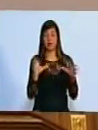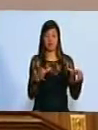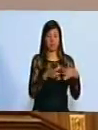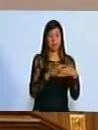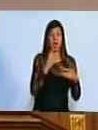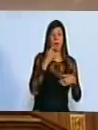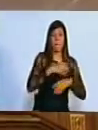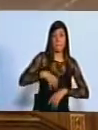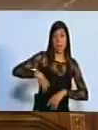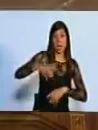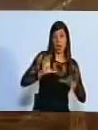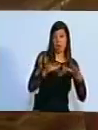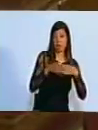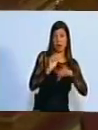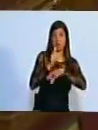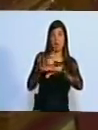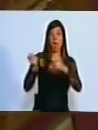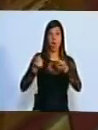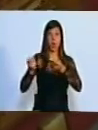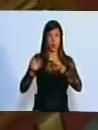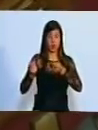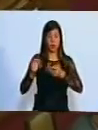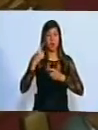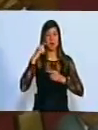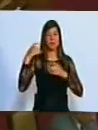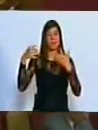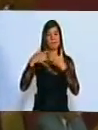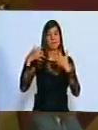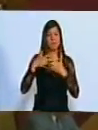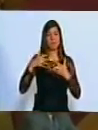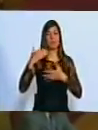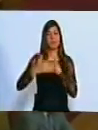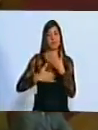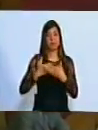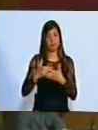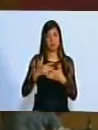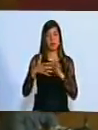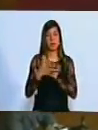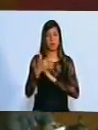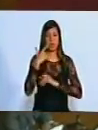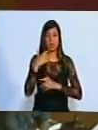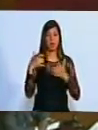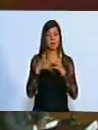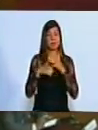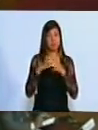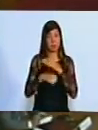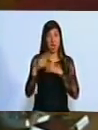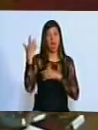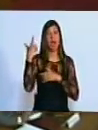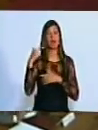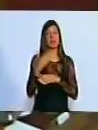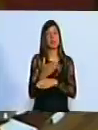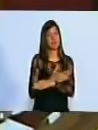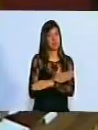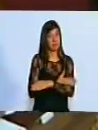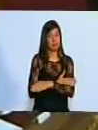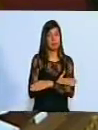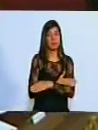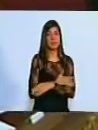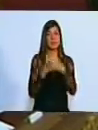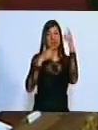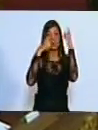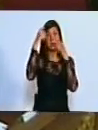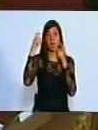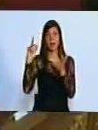las mayorías. Pero esas batallas han significado además la afirmación de unas luchas anteriores. Nuestro comandante